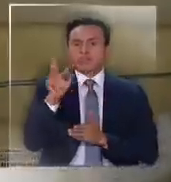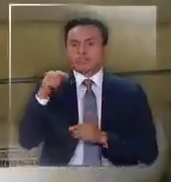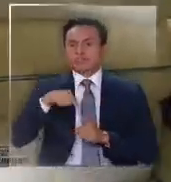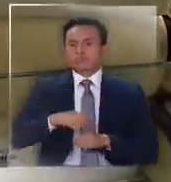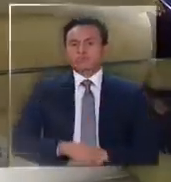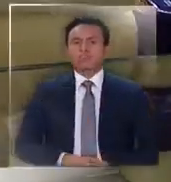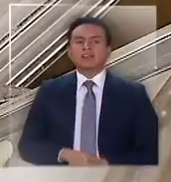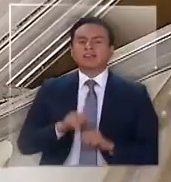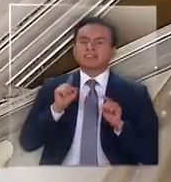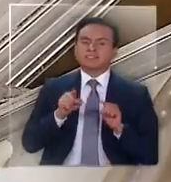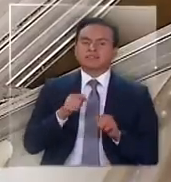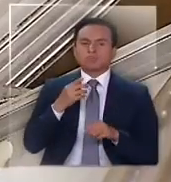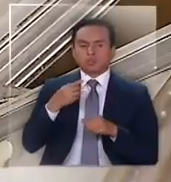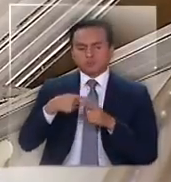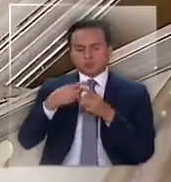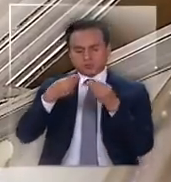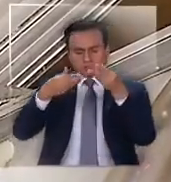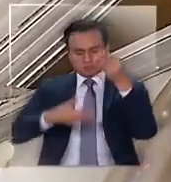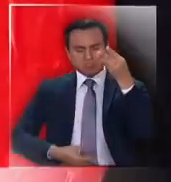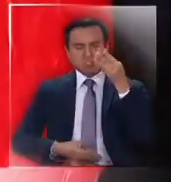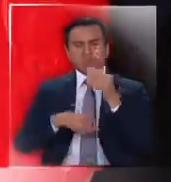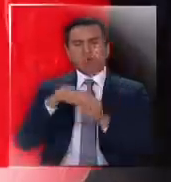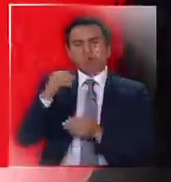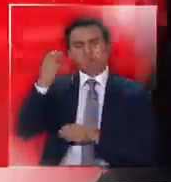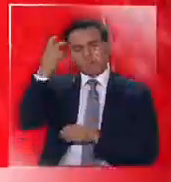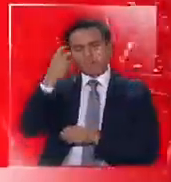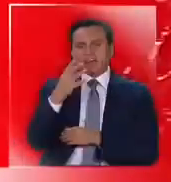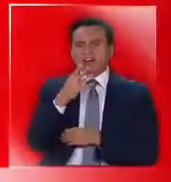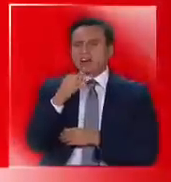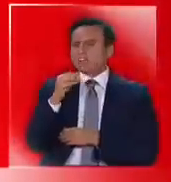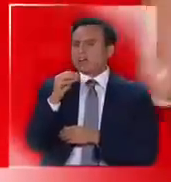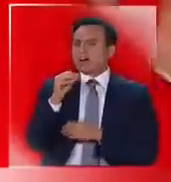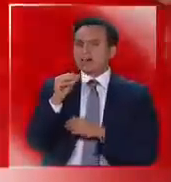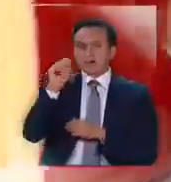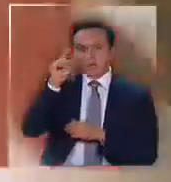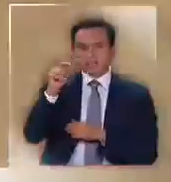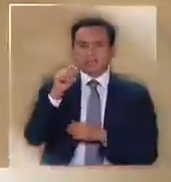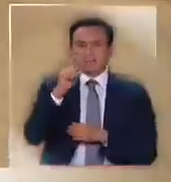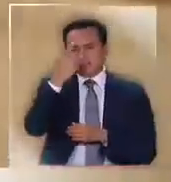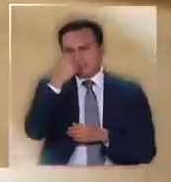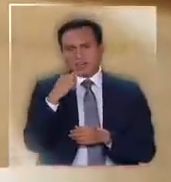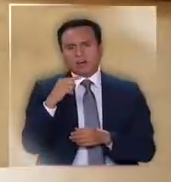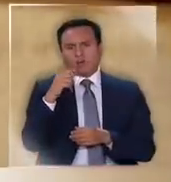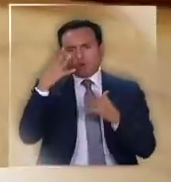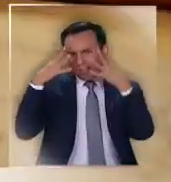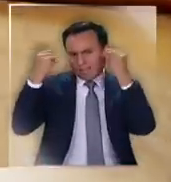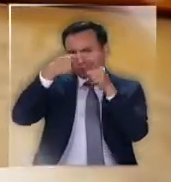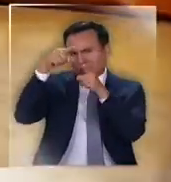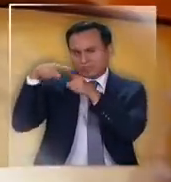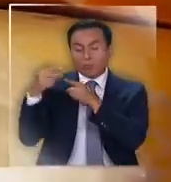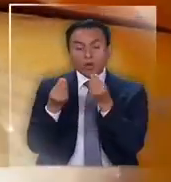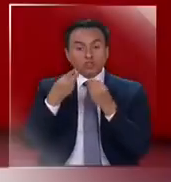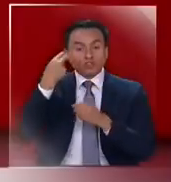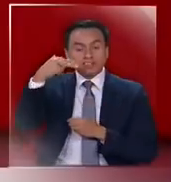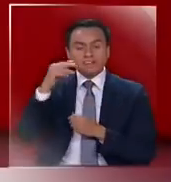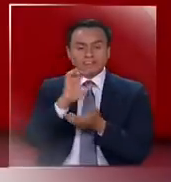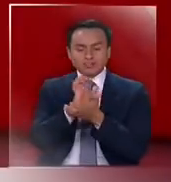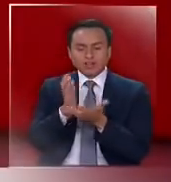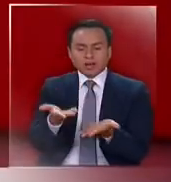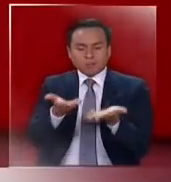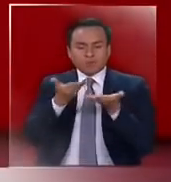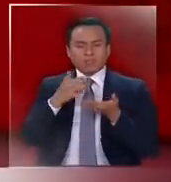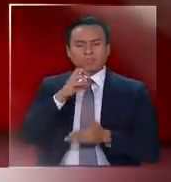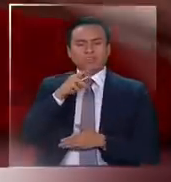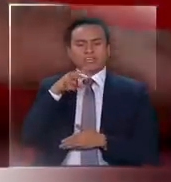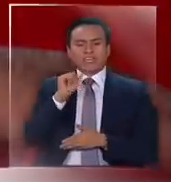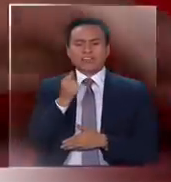Y así uno podría sumar y seguir de oveja, de cabra, de Alemania, de Grecia, de Holanda. La buena noticia es que el queso aporta